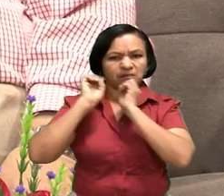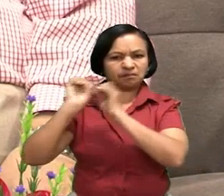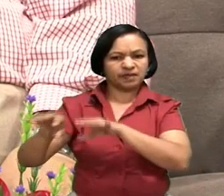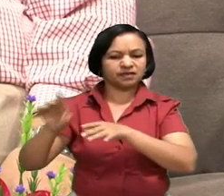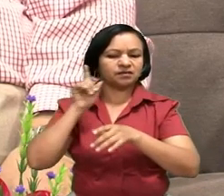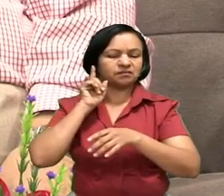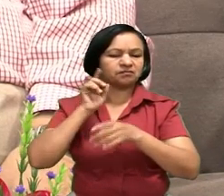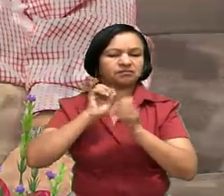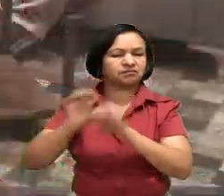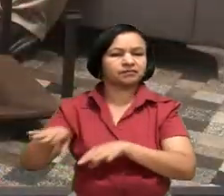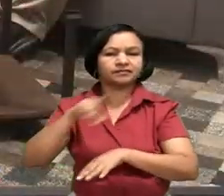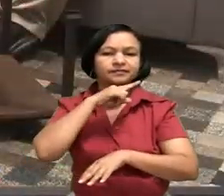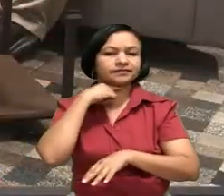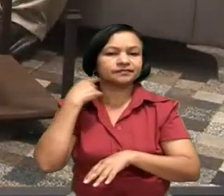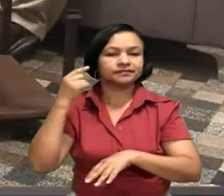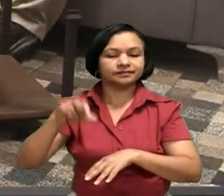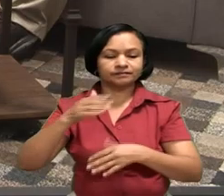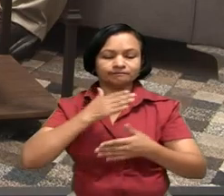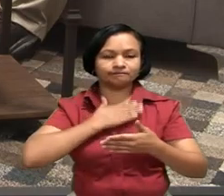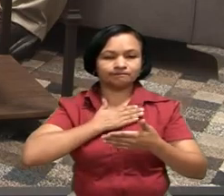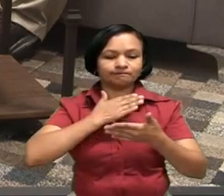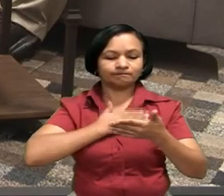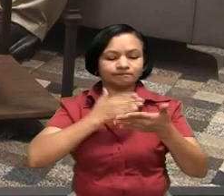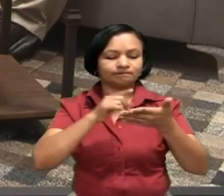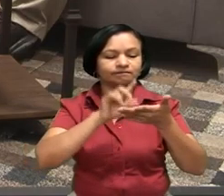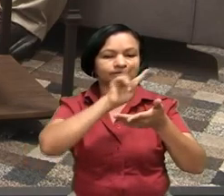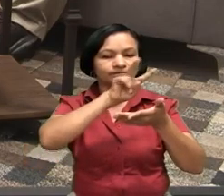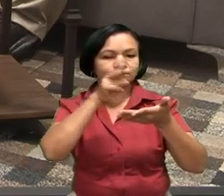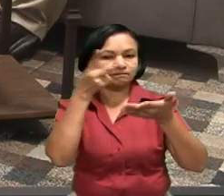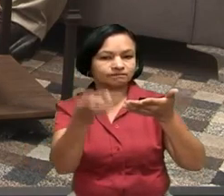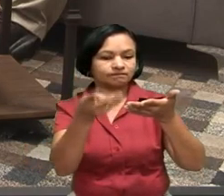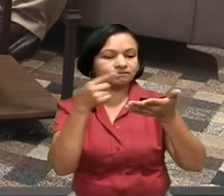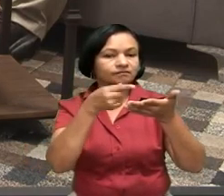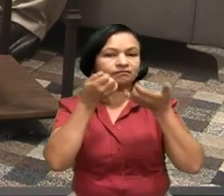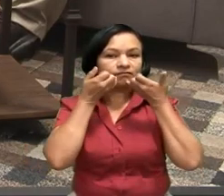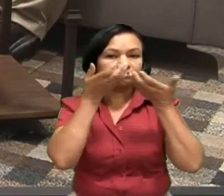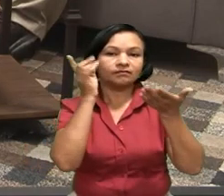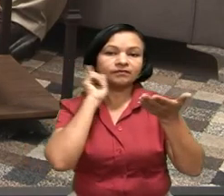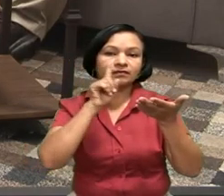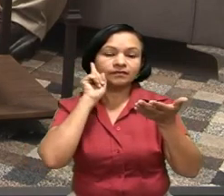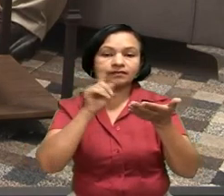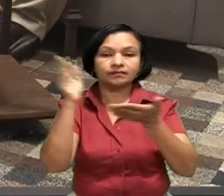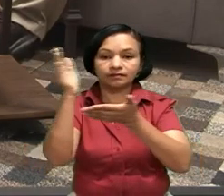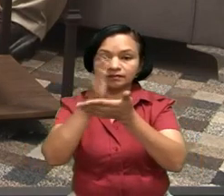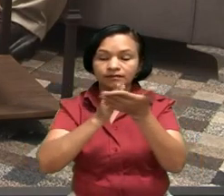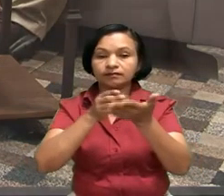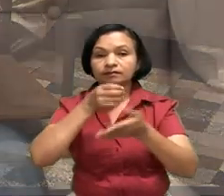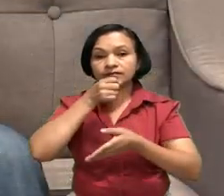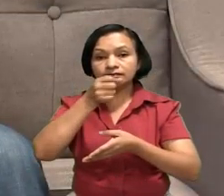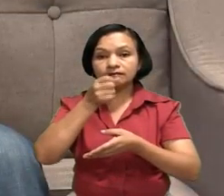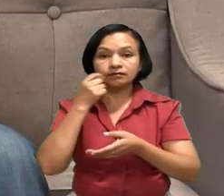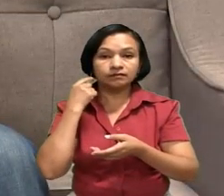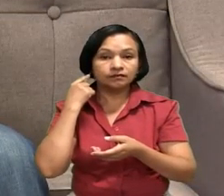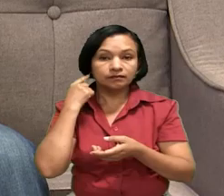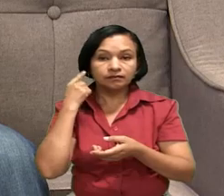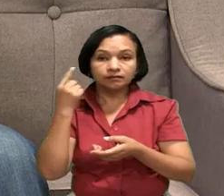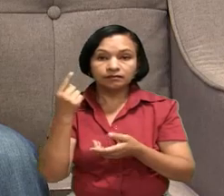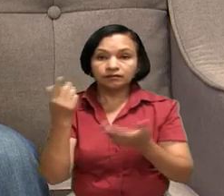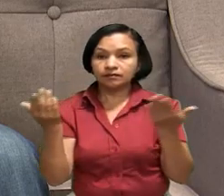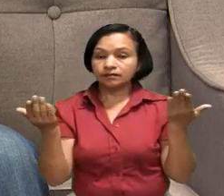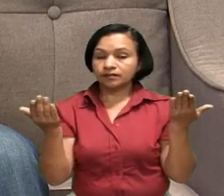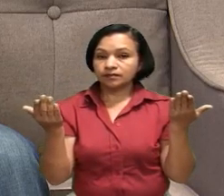solamente porque pensar en vos y hay periodistas que yo los he escuchado decir que quieren